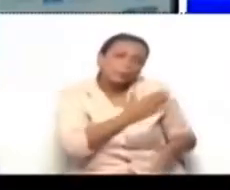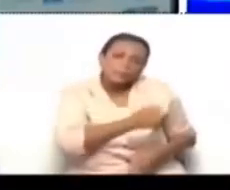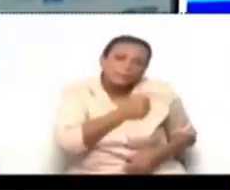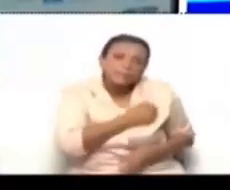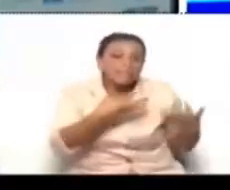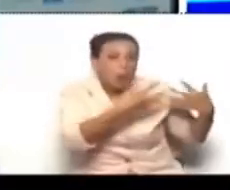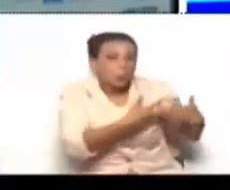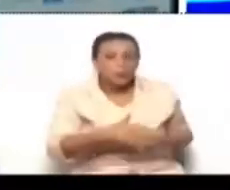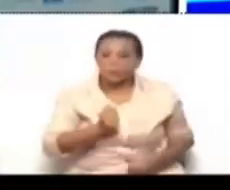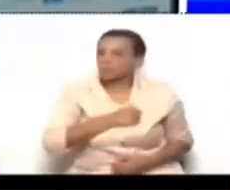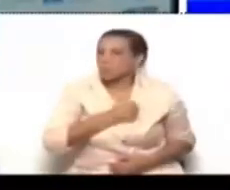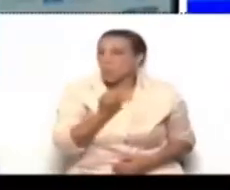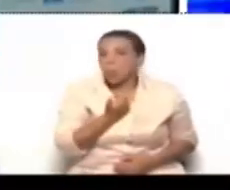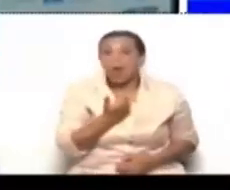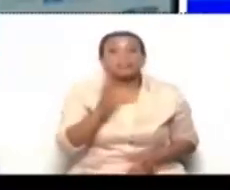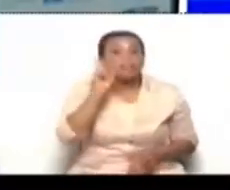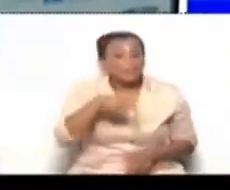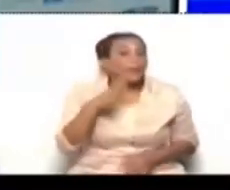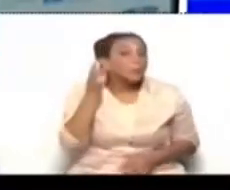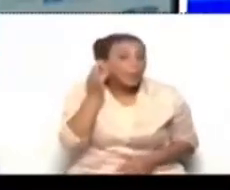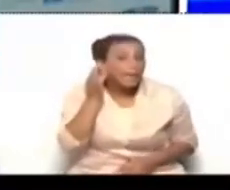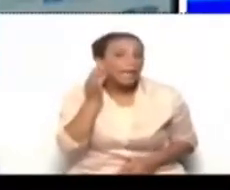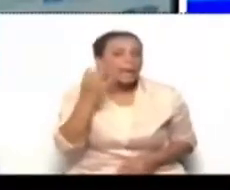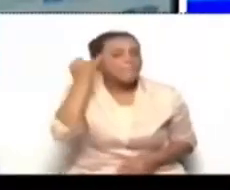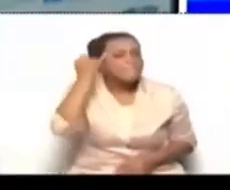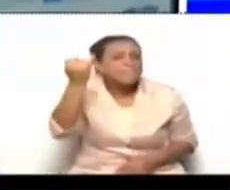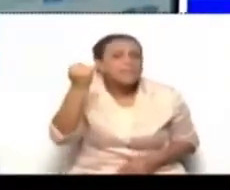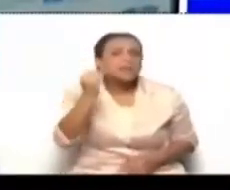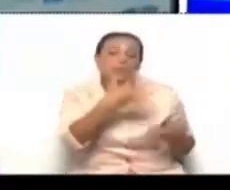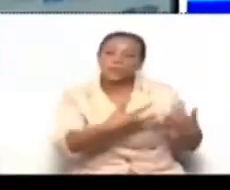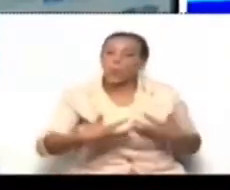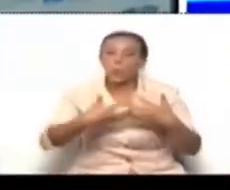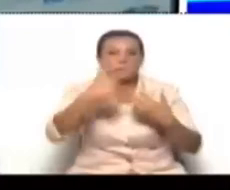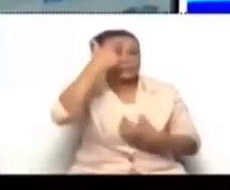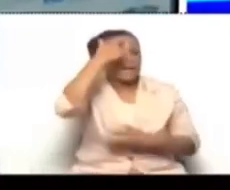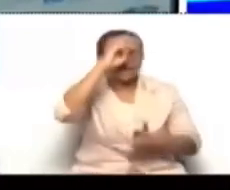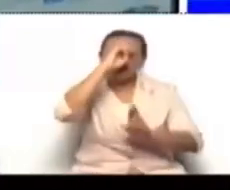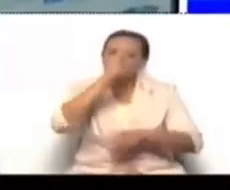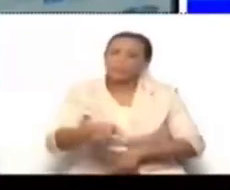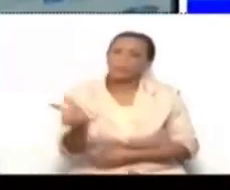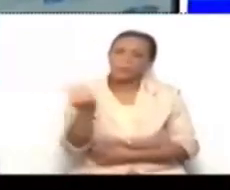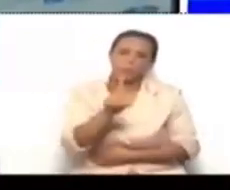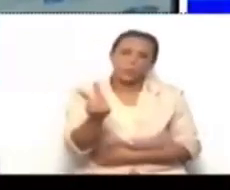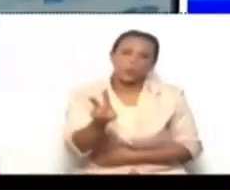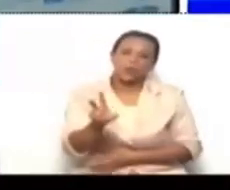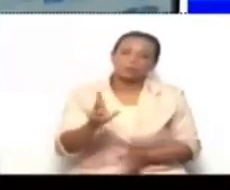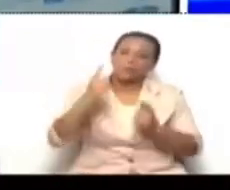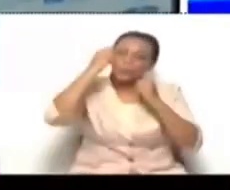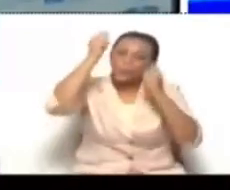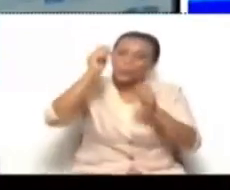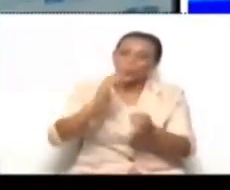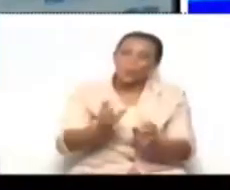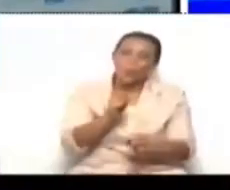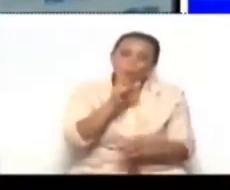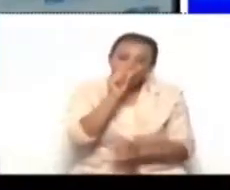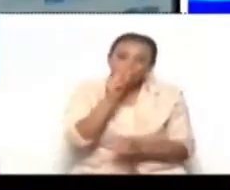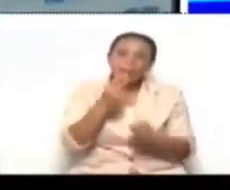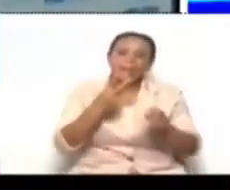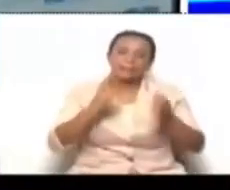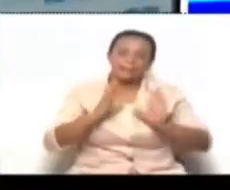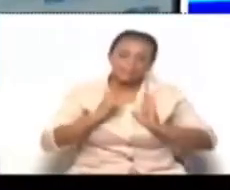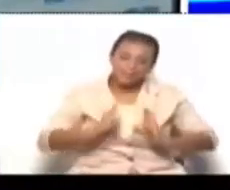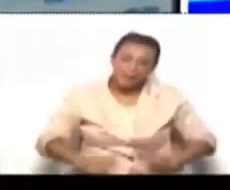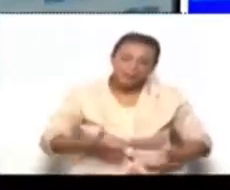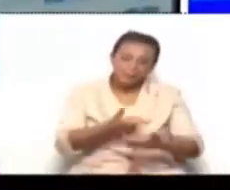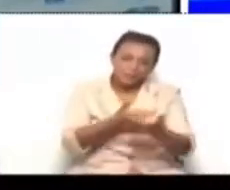Estados Unidos, y mujeres también, piensan que Estados Unidos debe respetar a Venezuela. Honor y gloria a Willan de la Hon desde